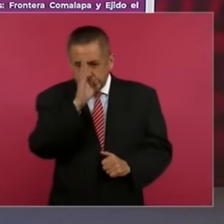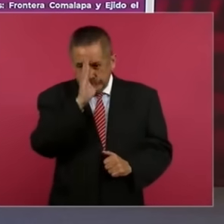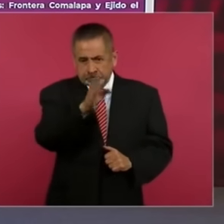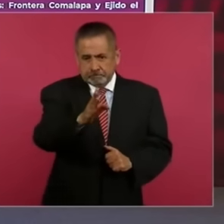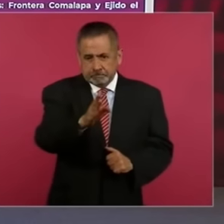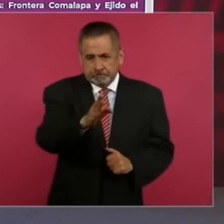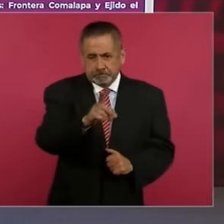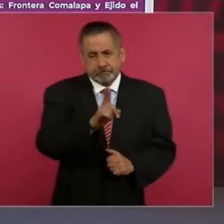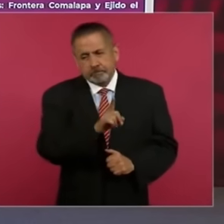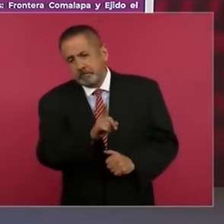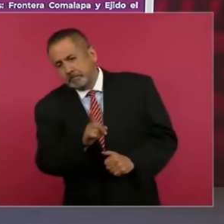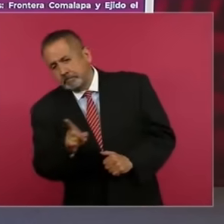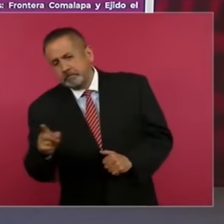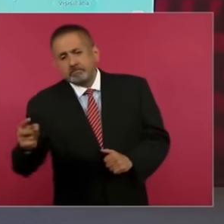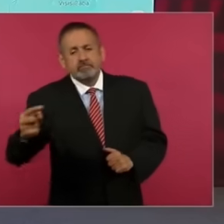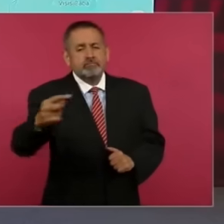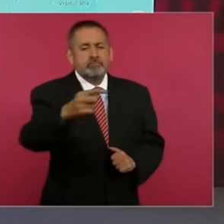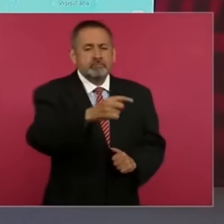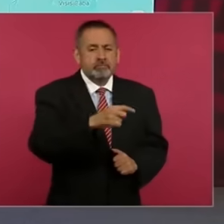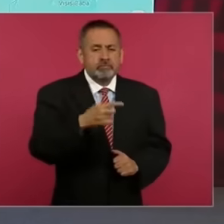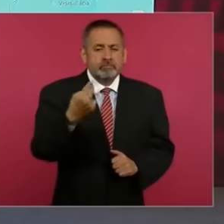a la Trinitaria,